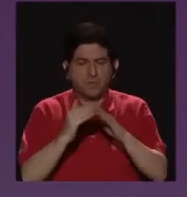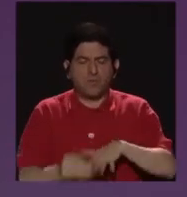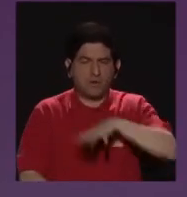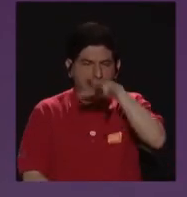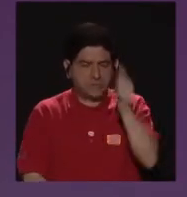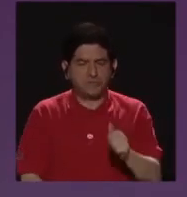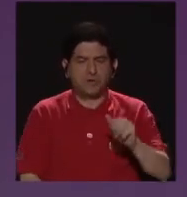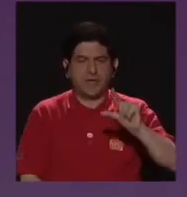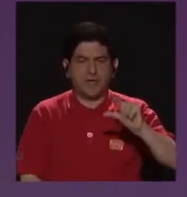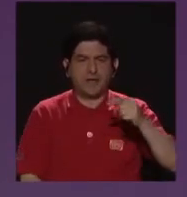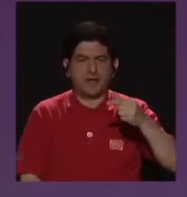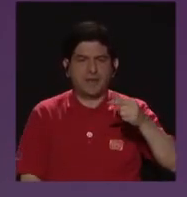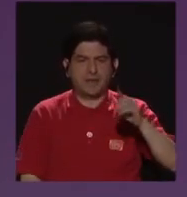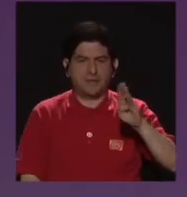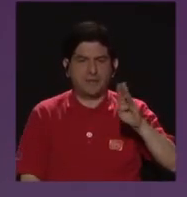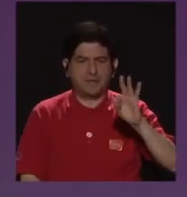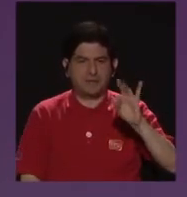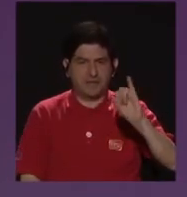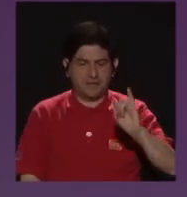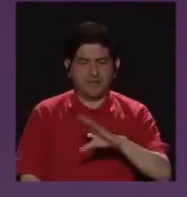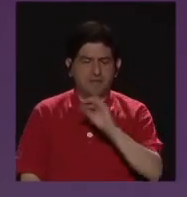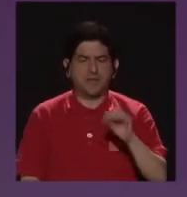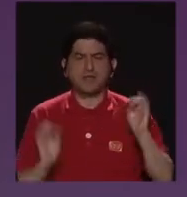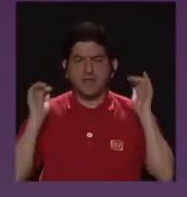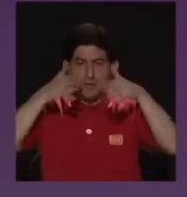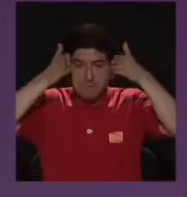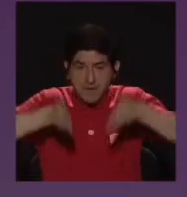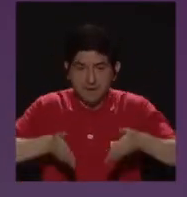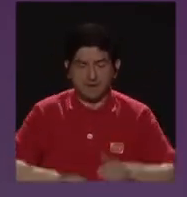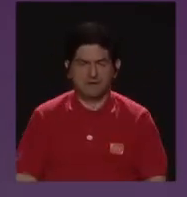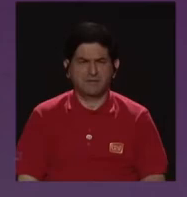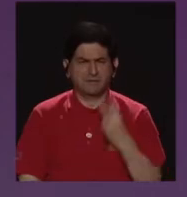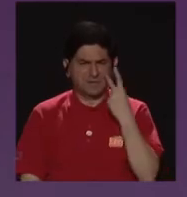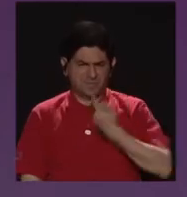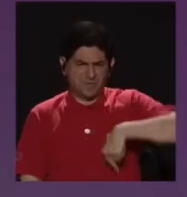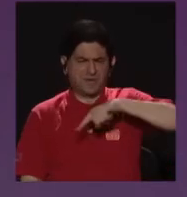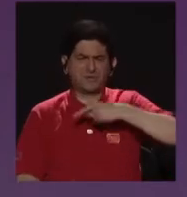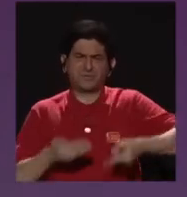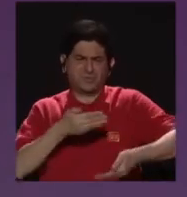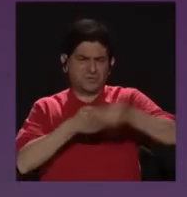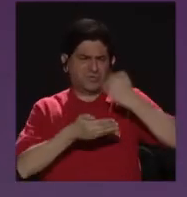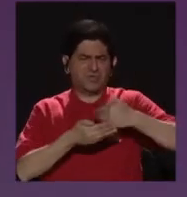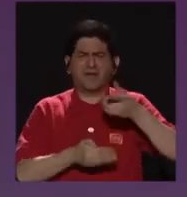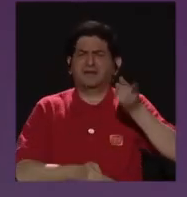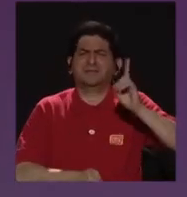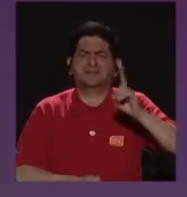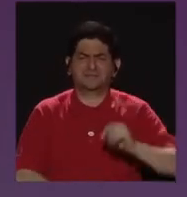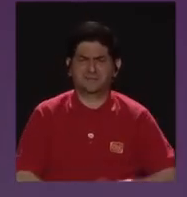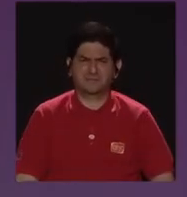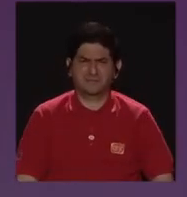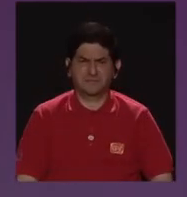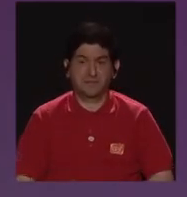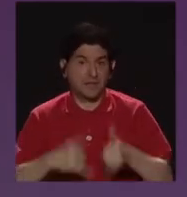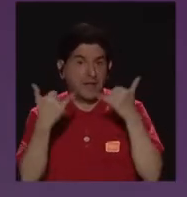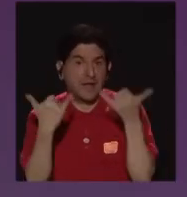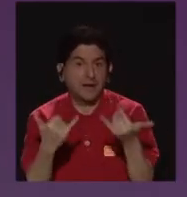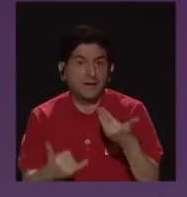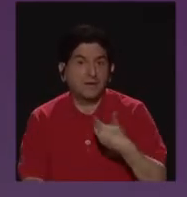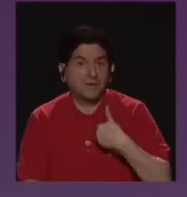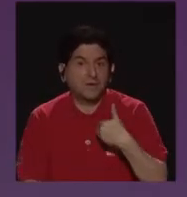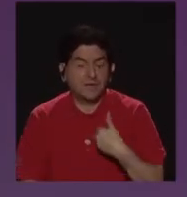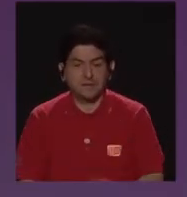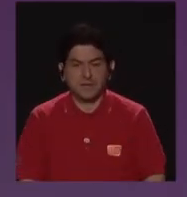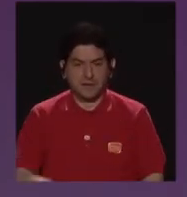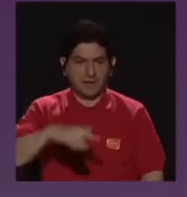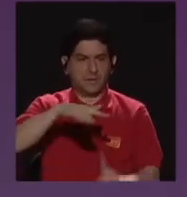lgtb y entre población migrante y tenemos que ver esto de dónde venimos y si bien ahorita tenemos como